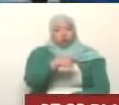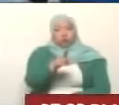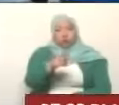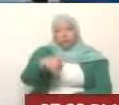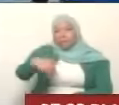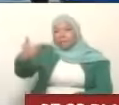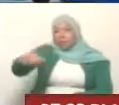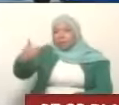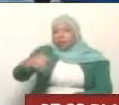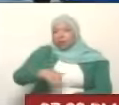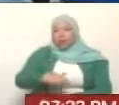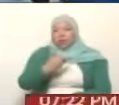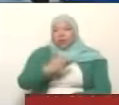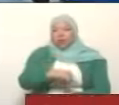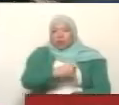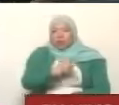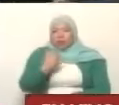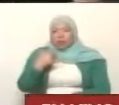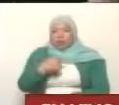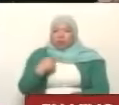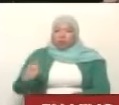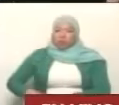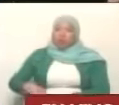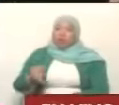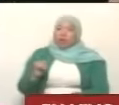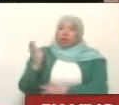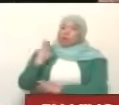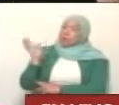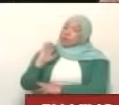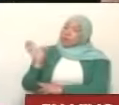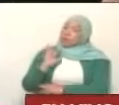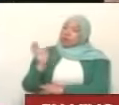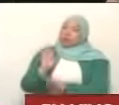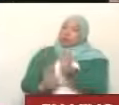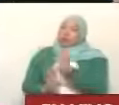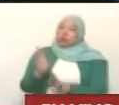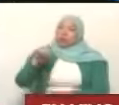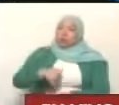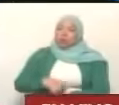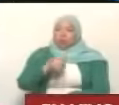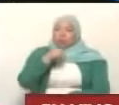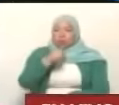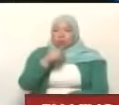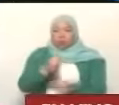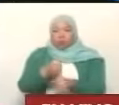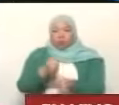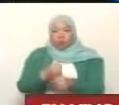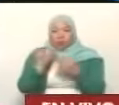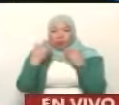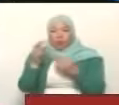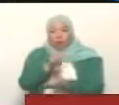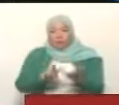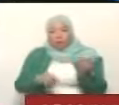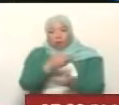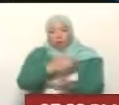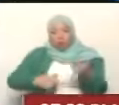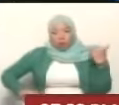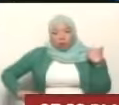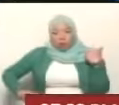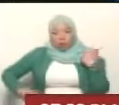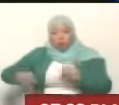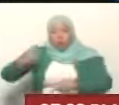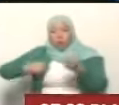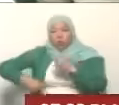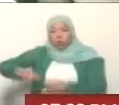las ciudades que está hermanada. Es que tenemos un seminario que se desarrolló, aquí está el viceministro Johan Álvarez, viceministro para el